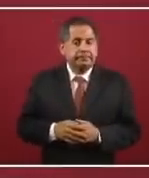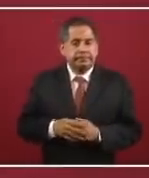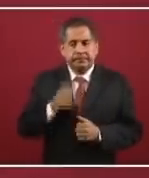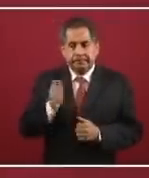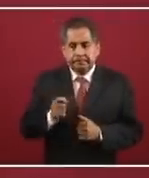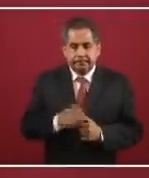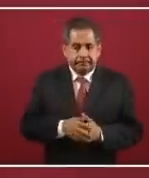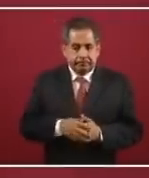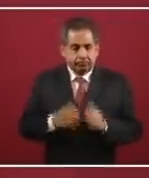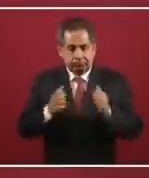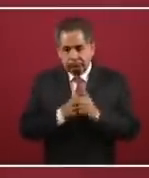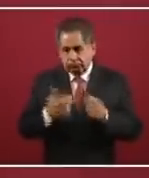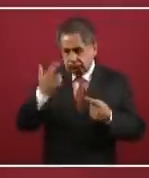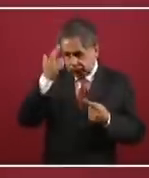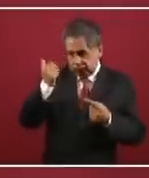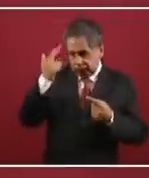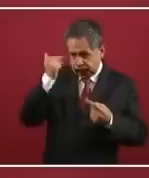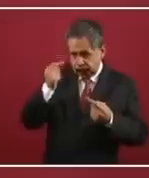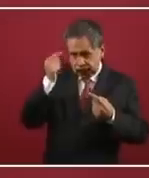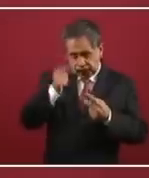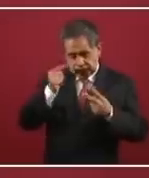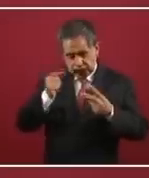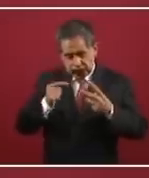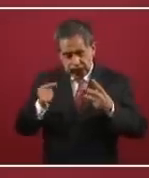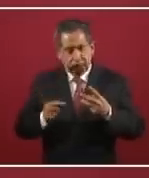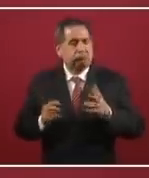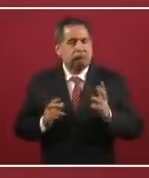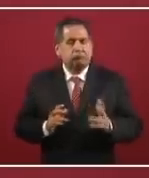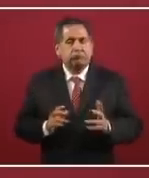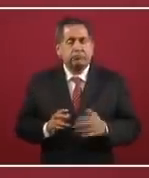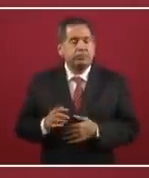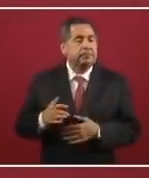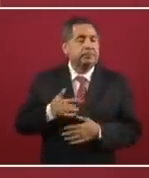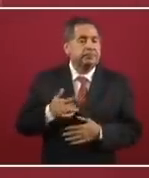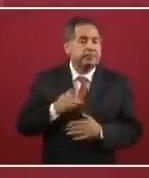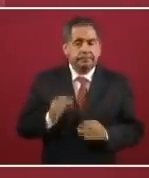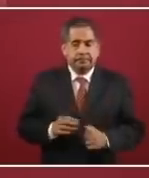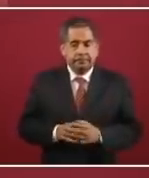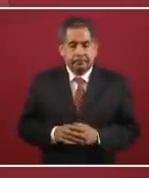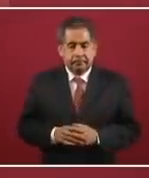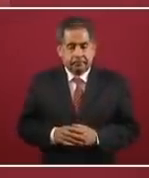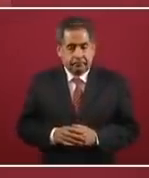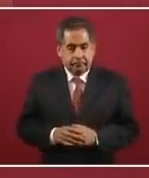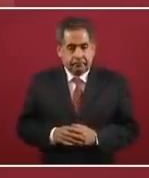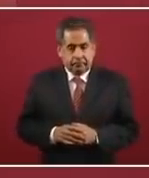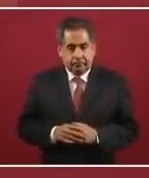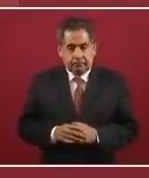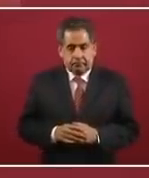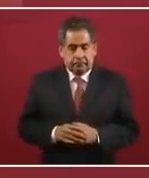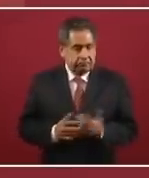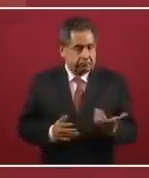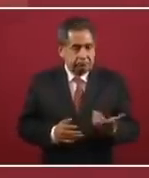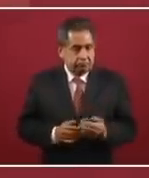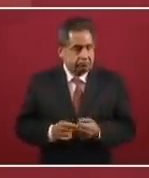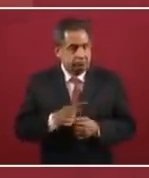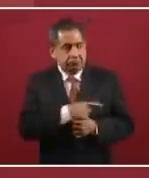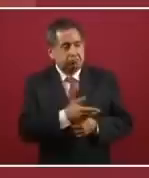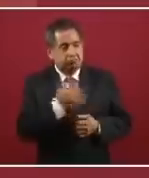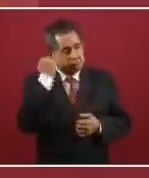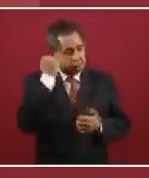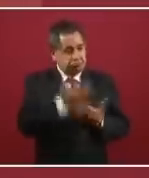de argumentos y de la razón. Es que cuando ni siquiera ellos me lo